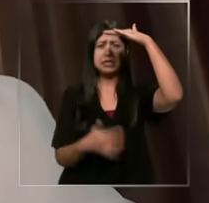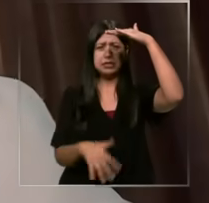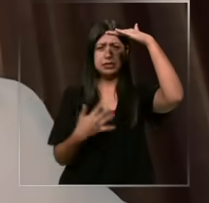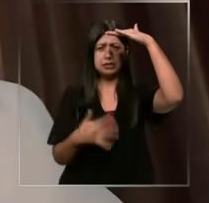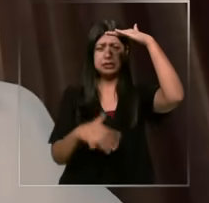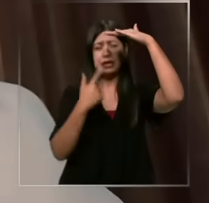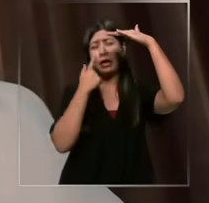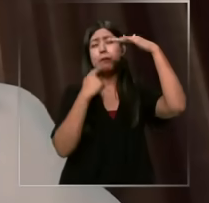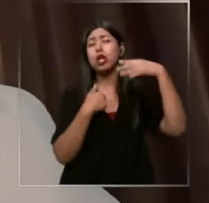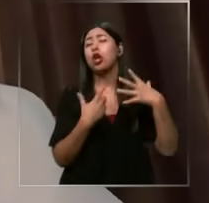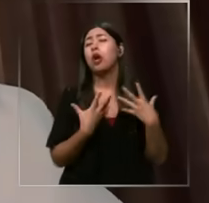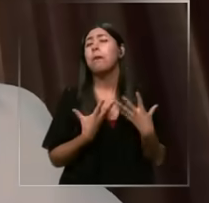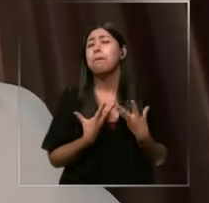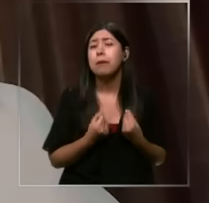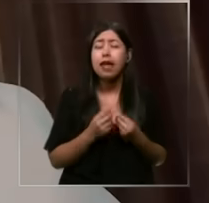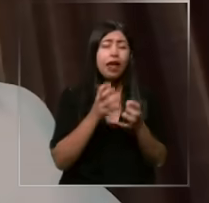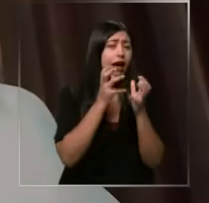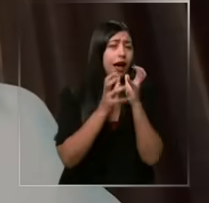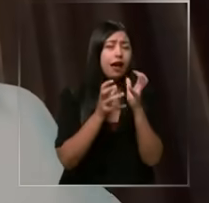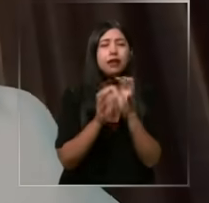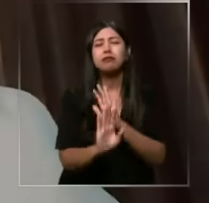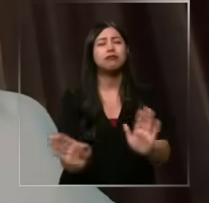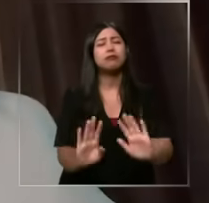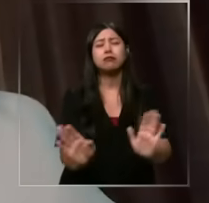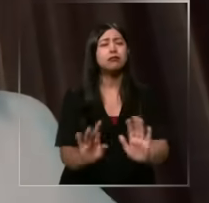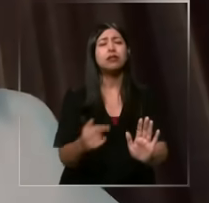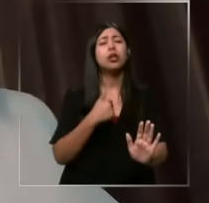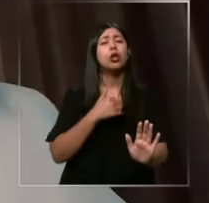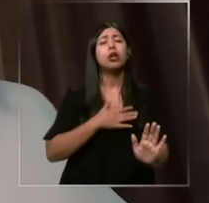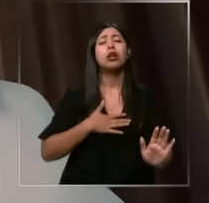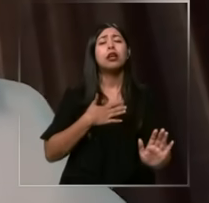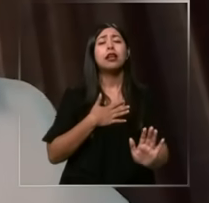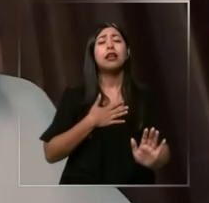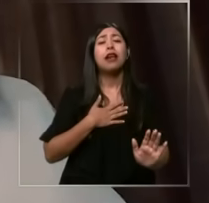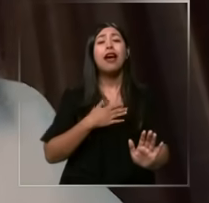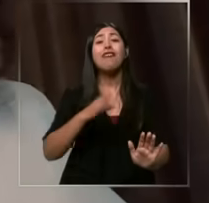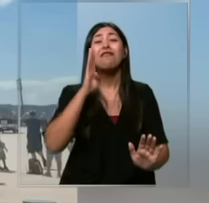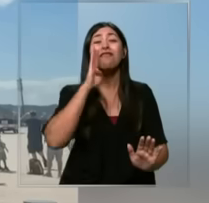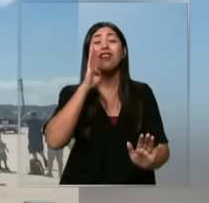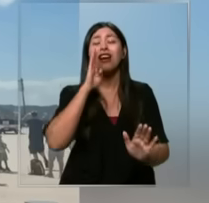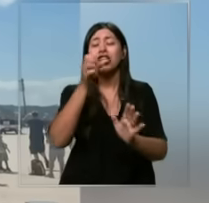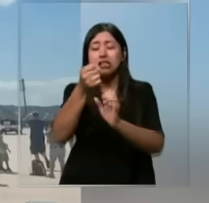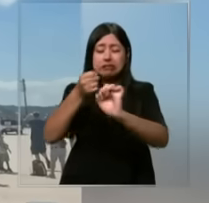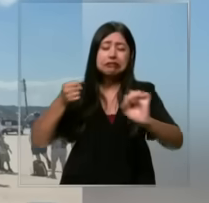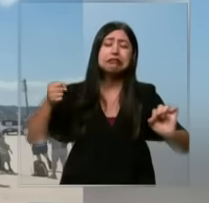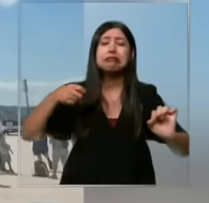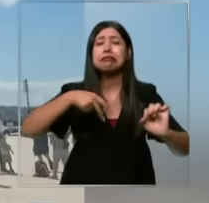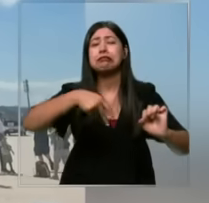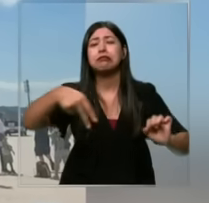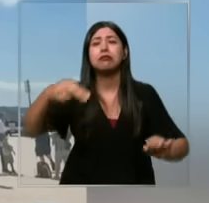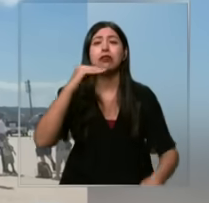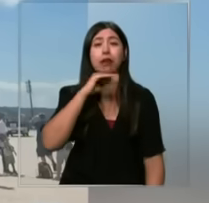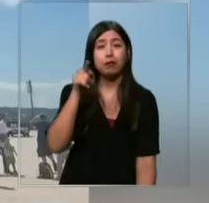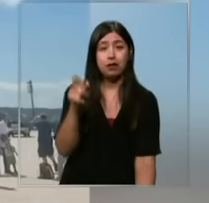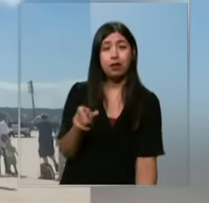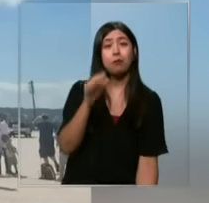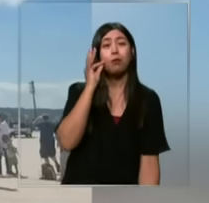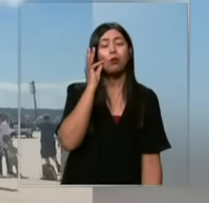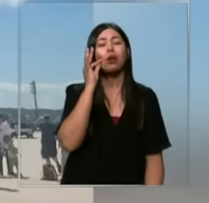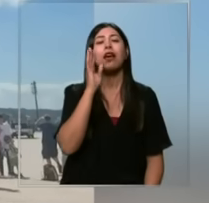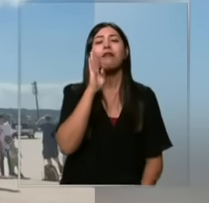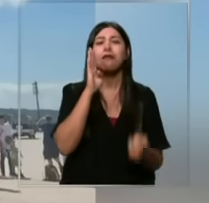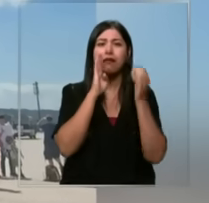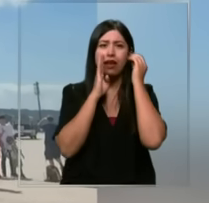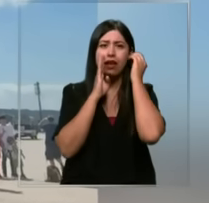sentí miedo de gritar ni nada, sino lo único que quería salir del baño rápido. Izmir estaba en el baño del avión